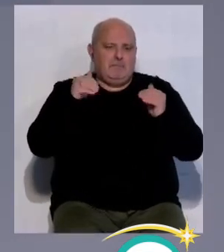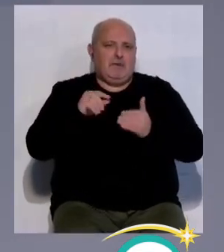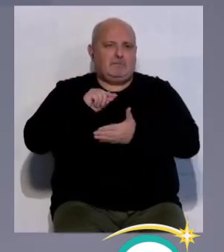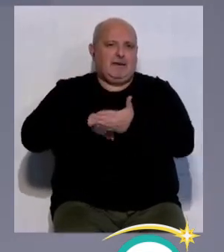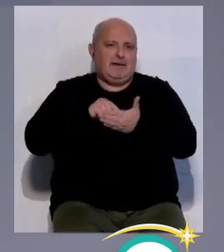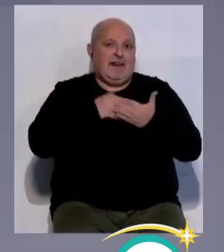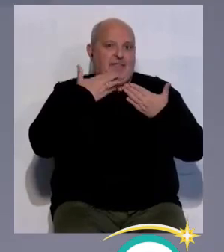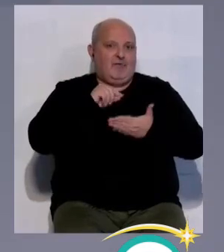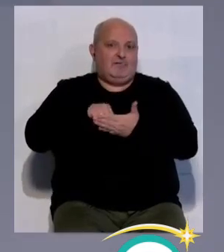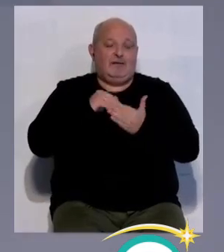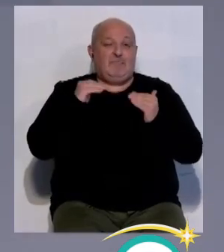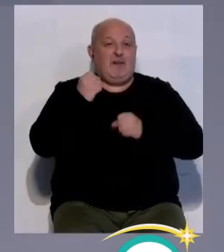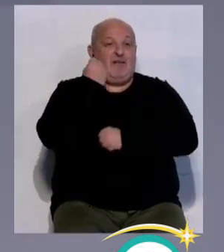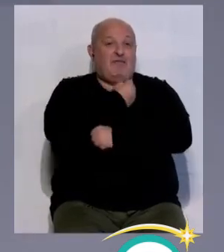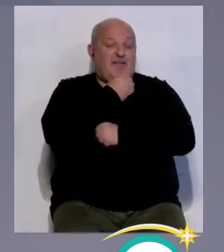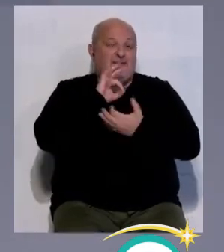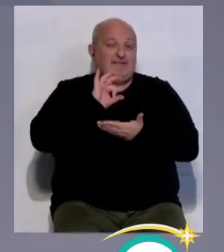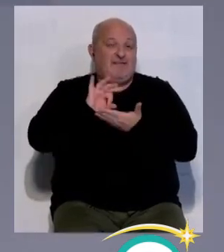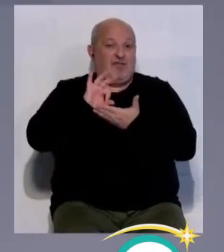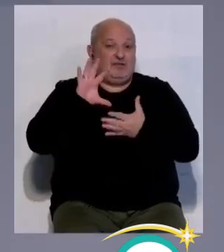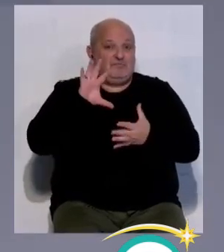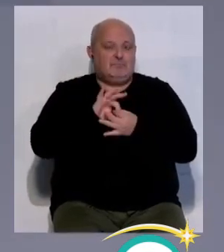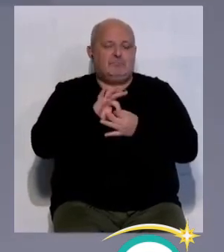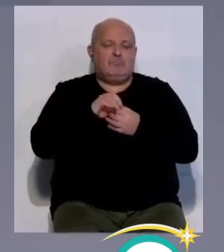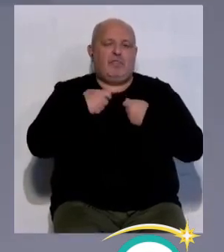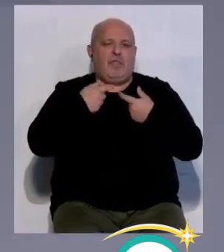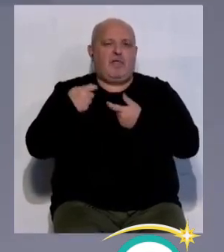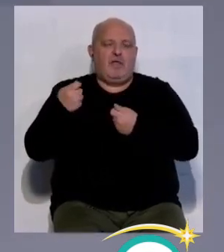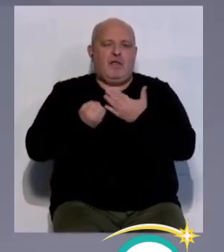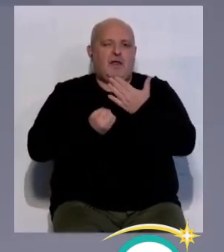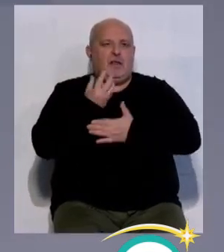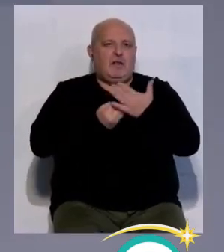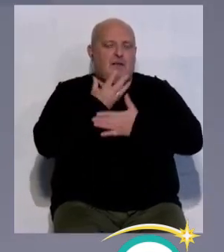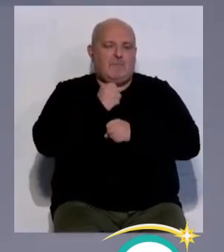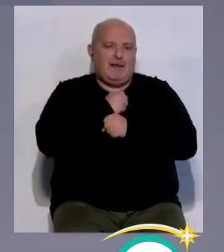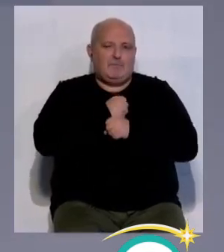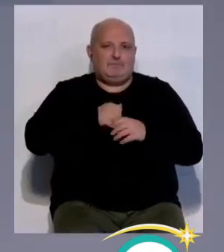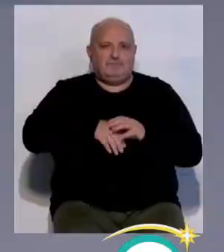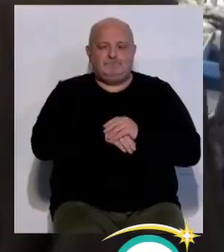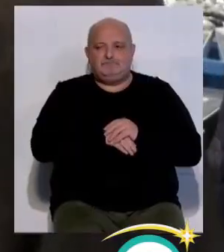Las contrataciones navideñas en el sector servicio acaparan la creación de empleo.